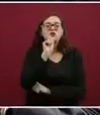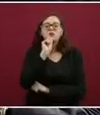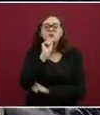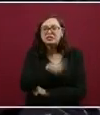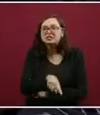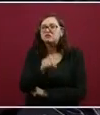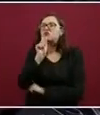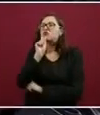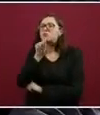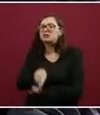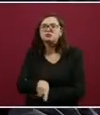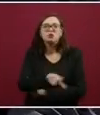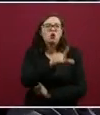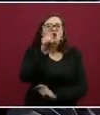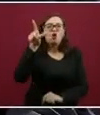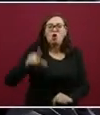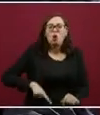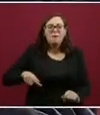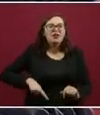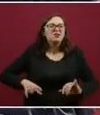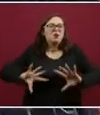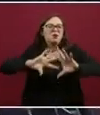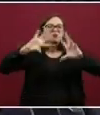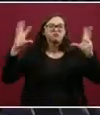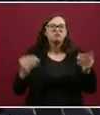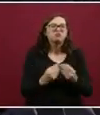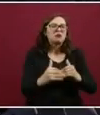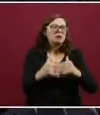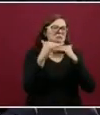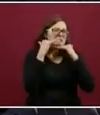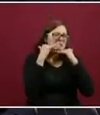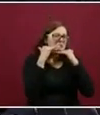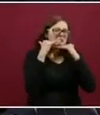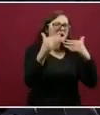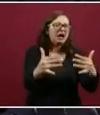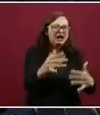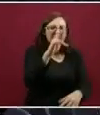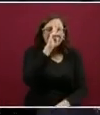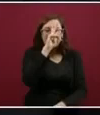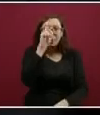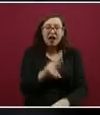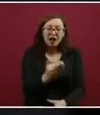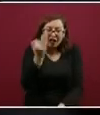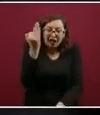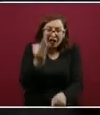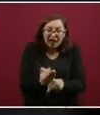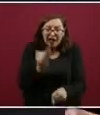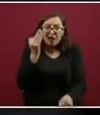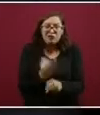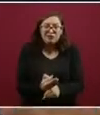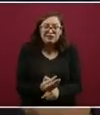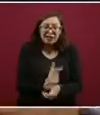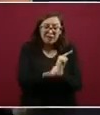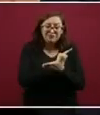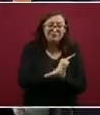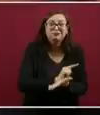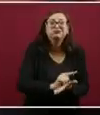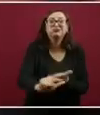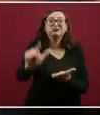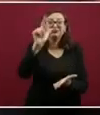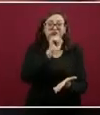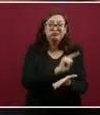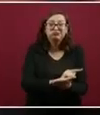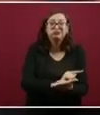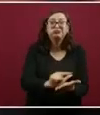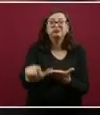gobierno en su conjunto. Entonces, estamos limpiando. Entonces, qué bien que están saliendo todas estas